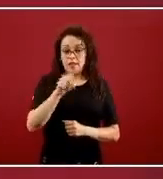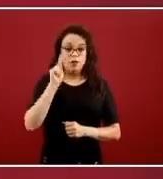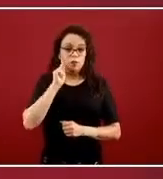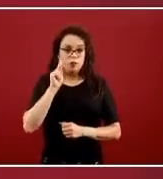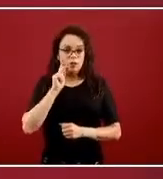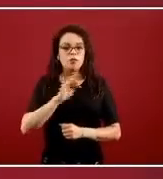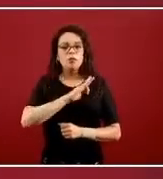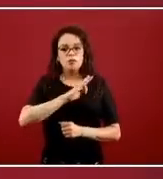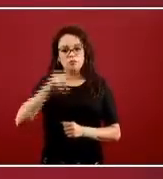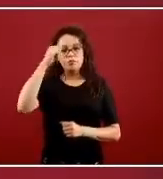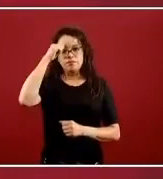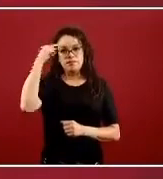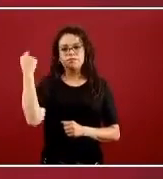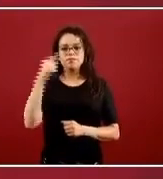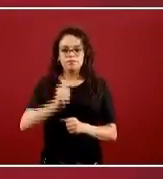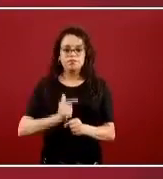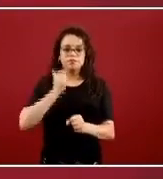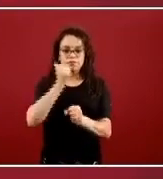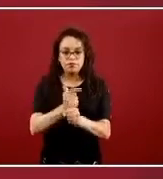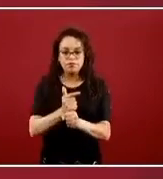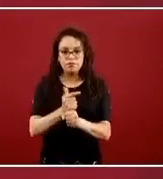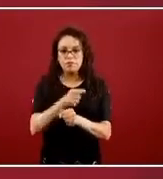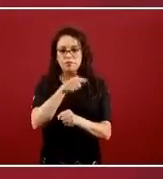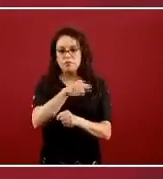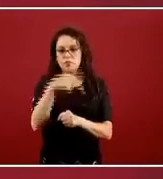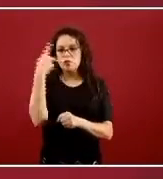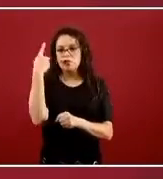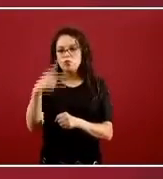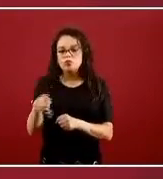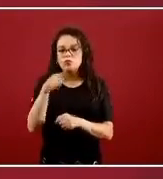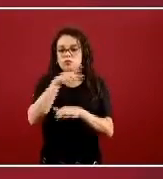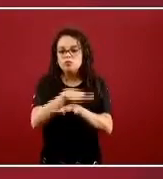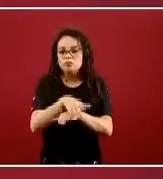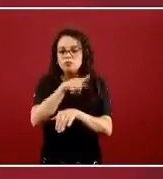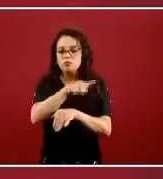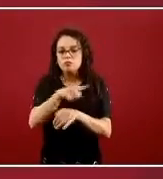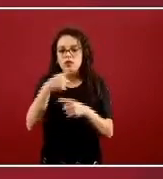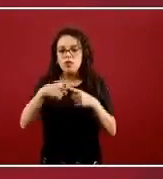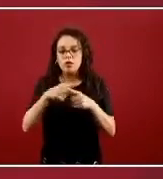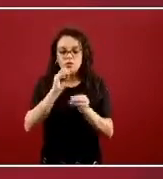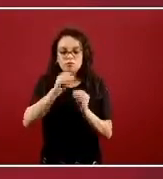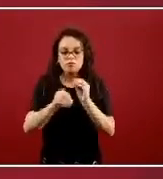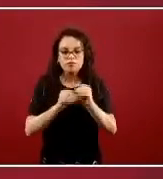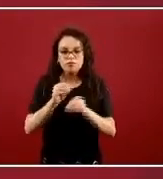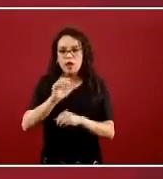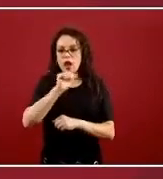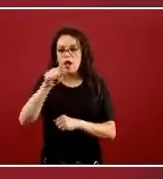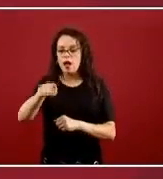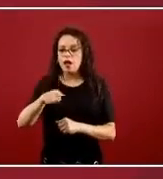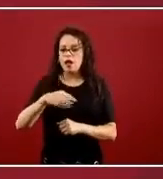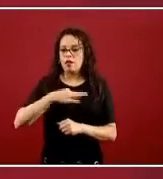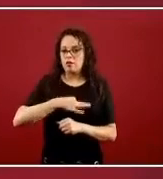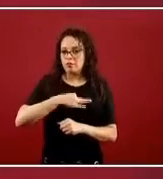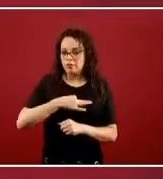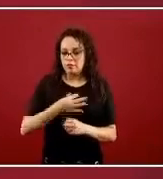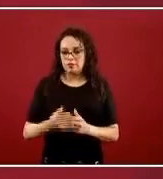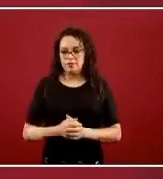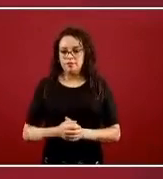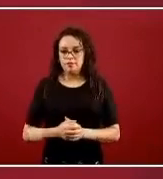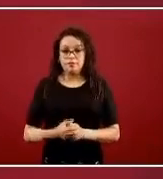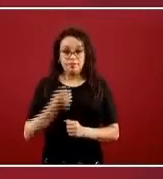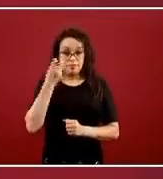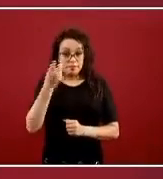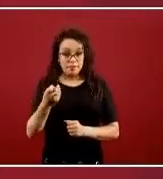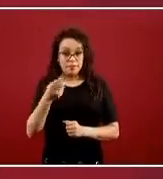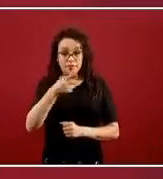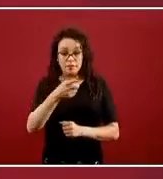identifica componentes del virus. Las llamadas pruebas rápidas no ocurren en un laboratorio, ocurren